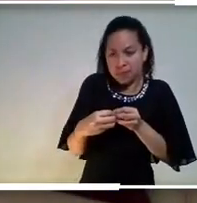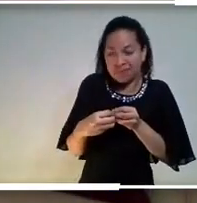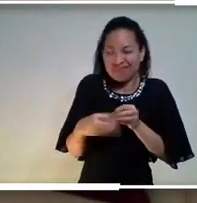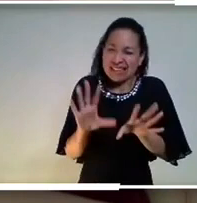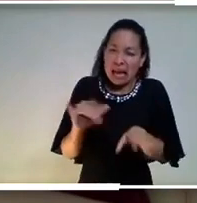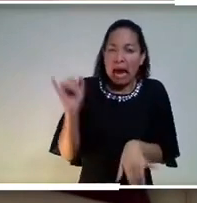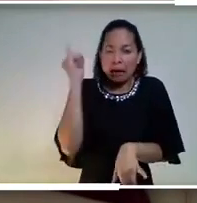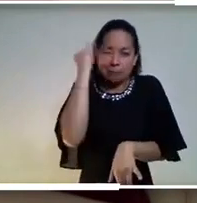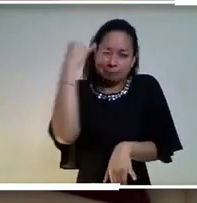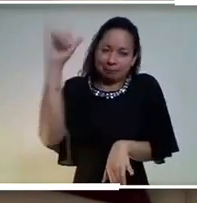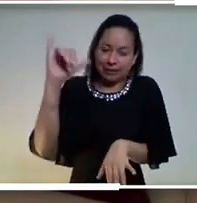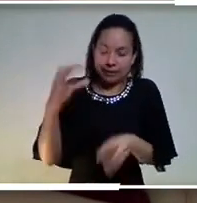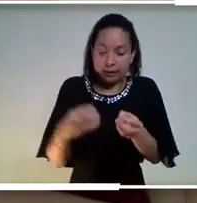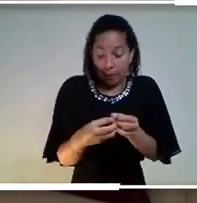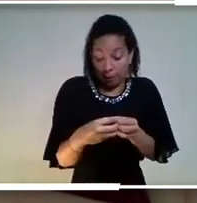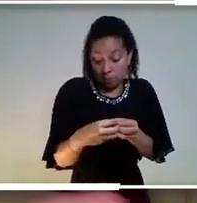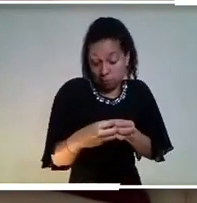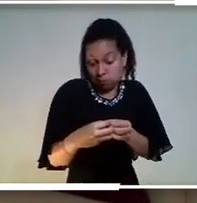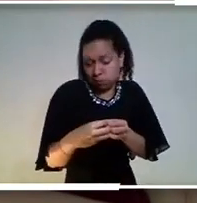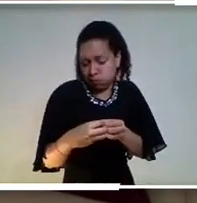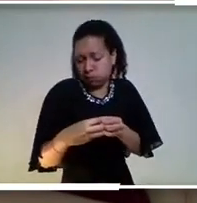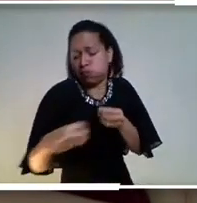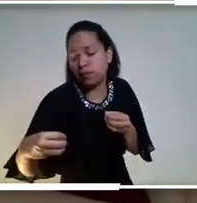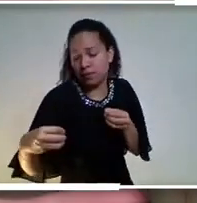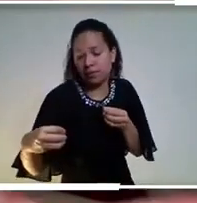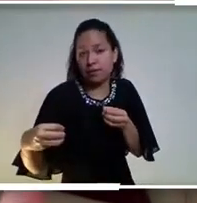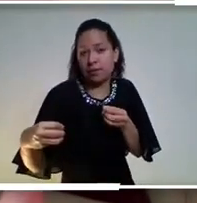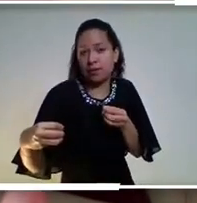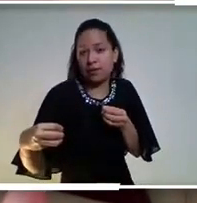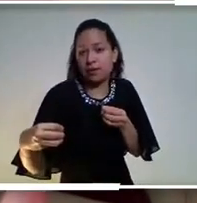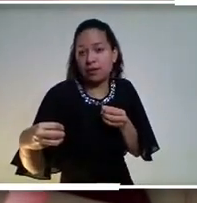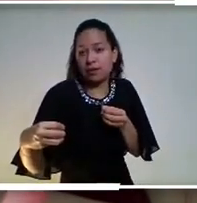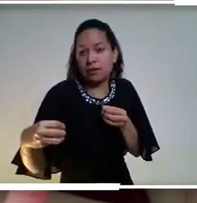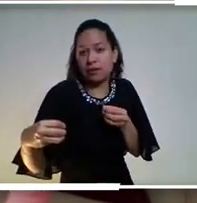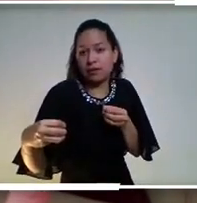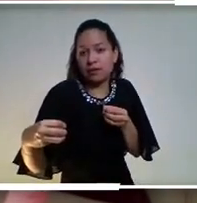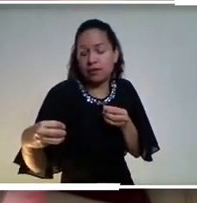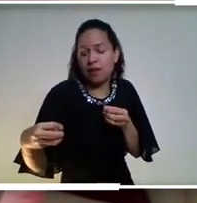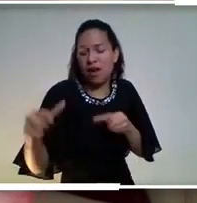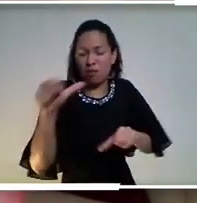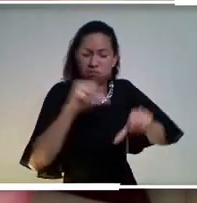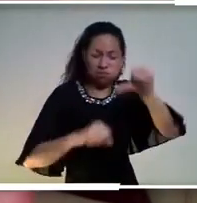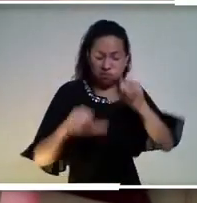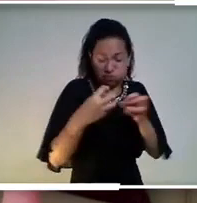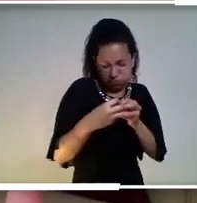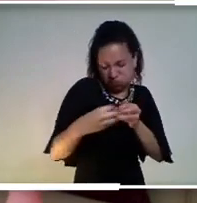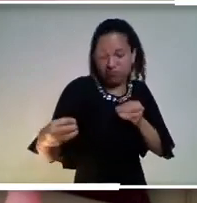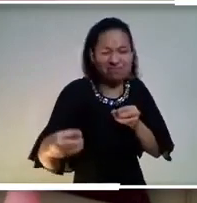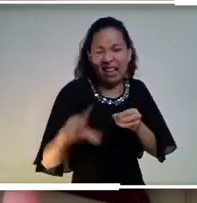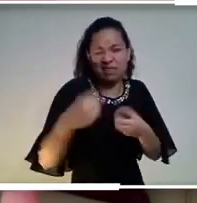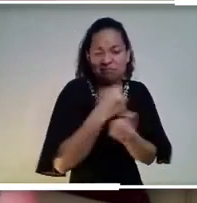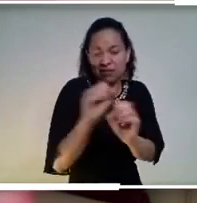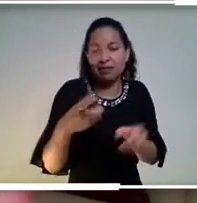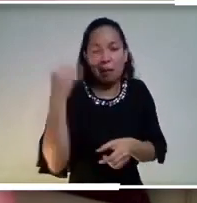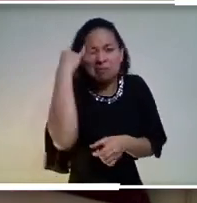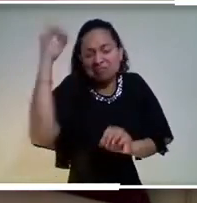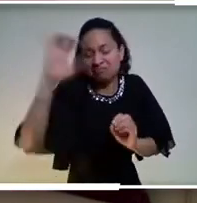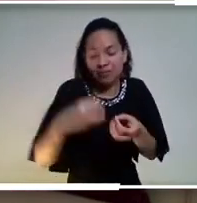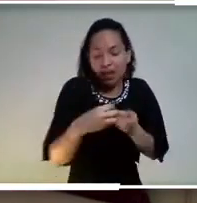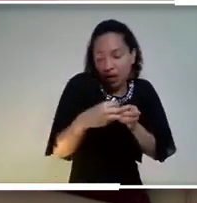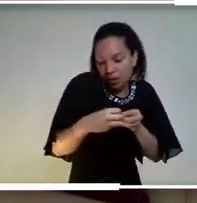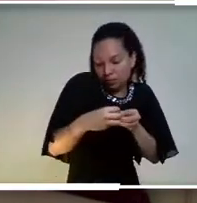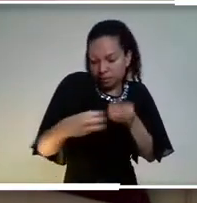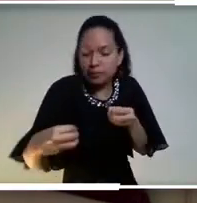gases y logramos separarlo en el laboratorio algo que prácticamente casi imposible que pasa con el agua